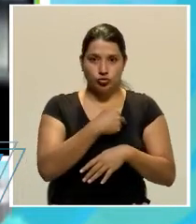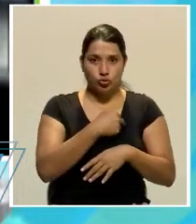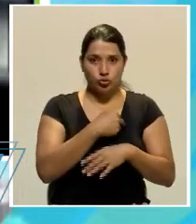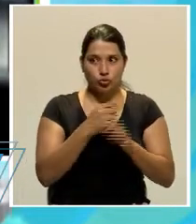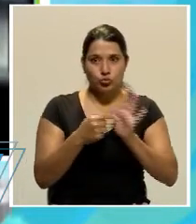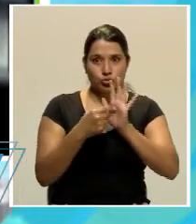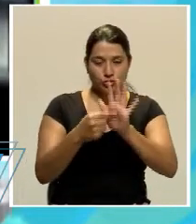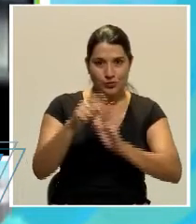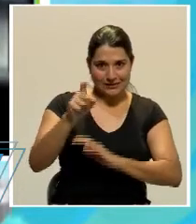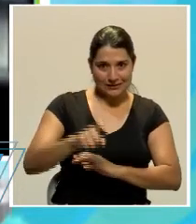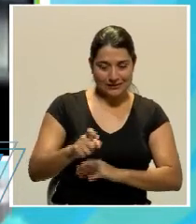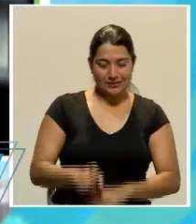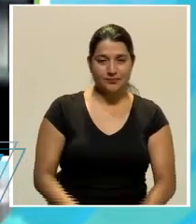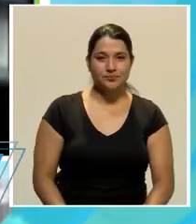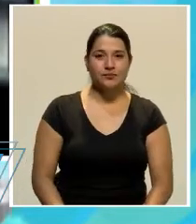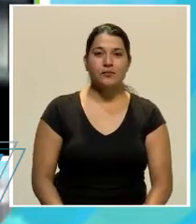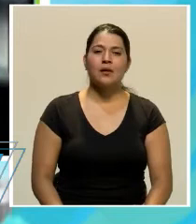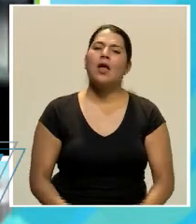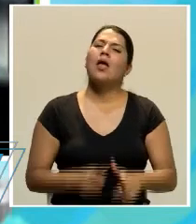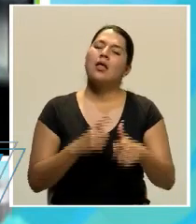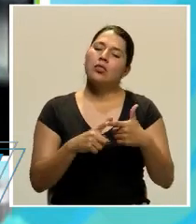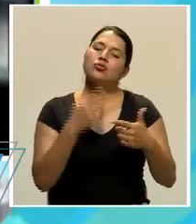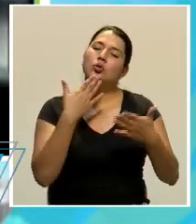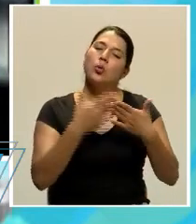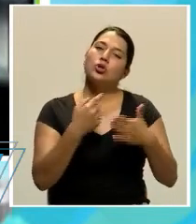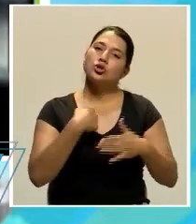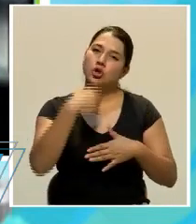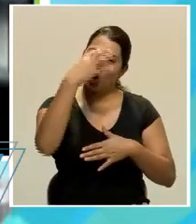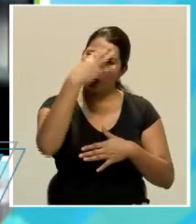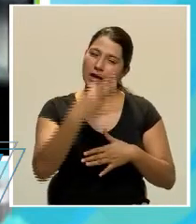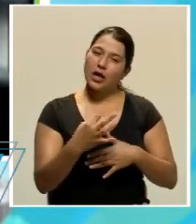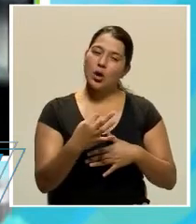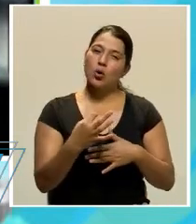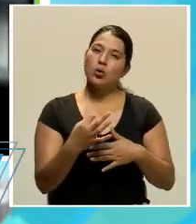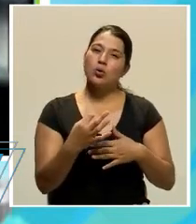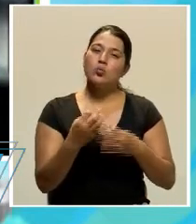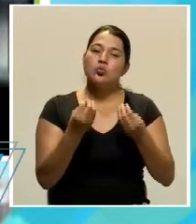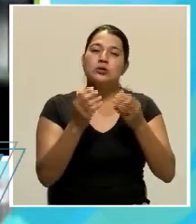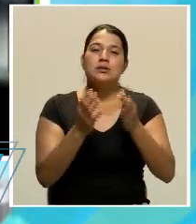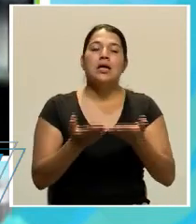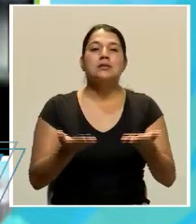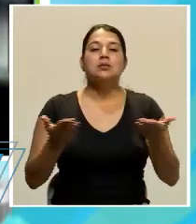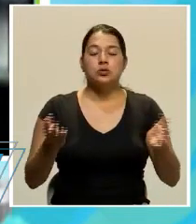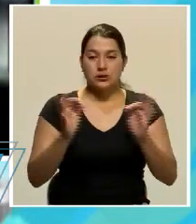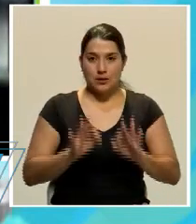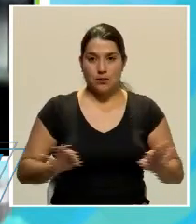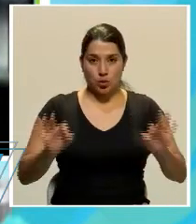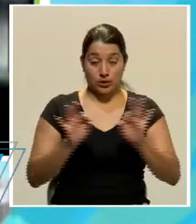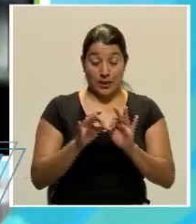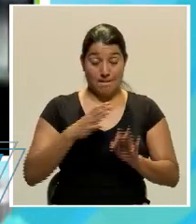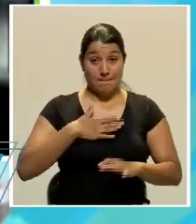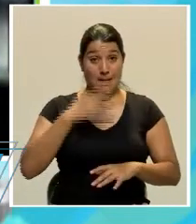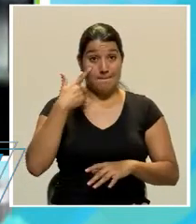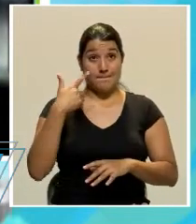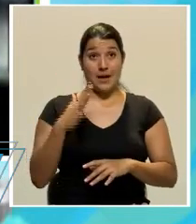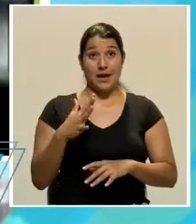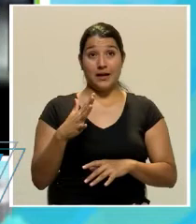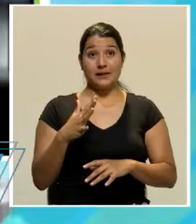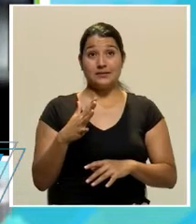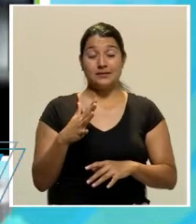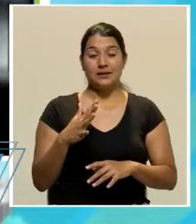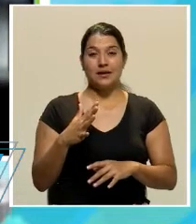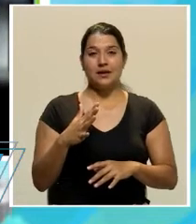esas necesidades del público. Entonces, bueno, yo creo que hay como varias cosas importantes. Me parece que el arte ha encontrado en